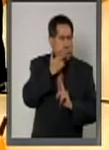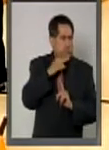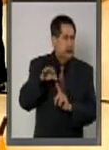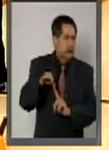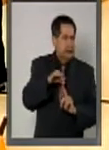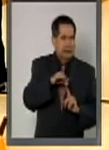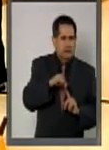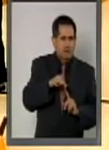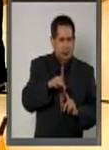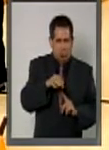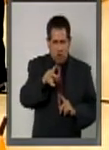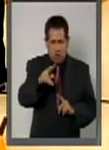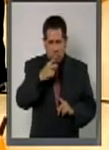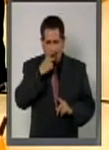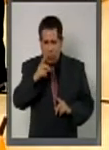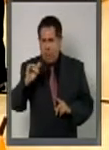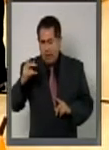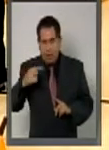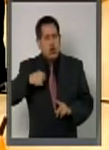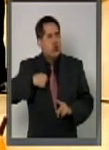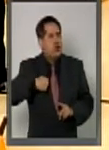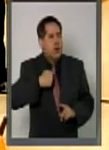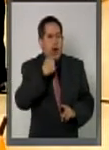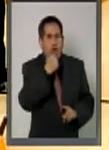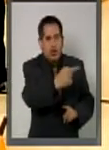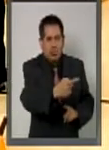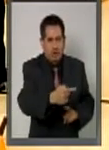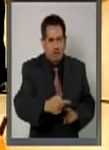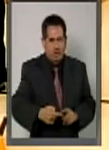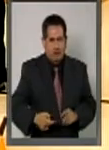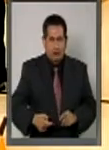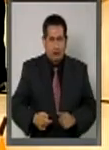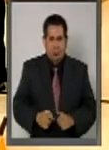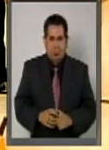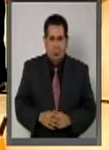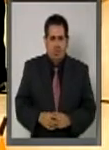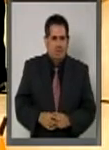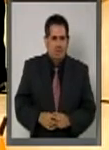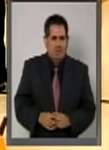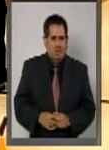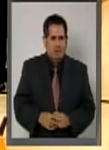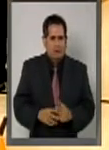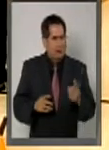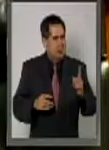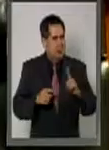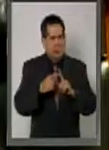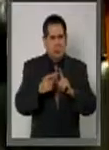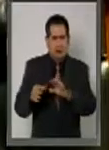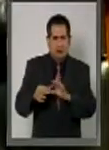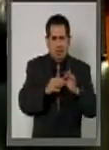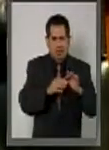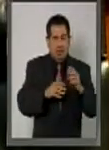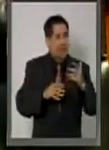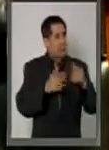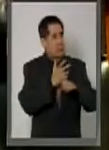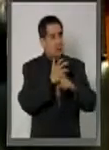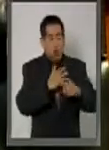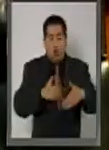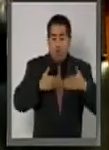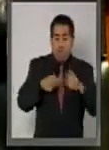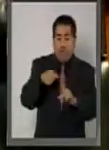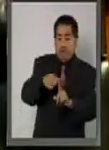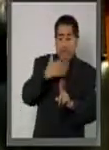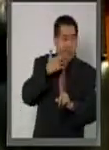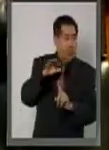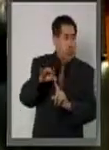Eso no lo dijo la IDA, eso lo digo yo, no se preocupen. No en balde tiene usted toda la confianza de Estados